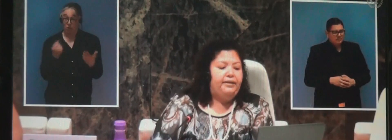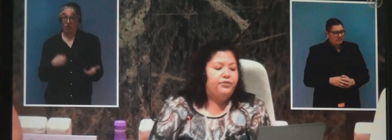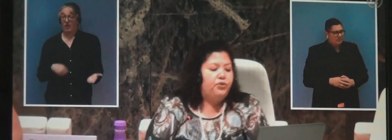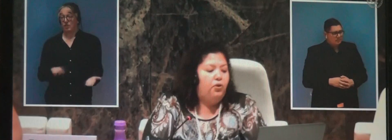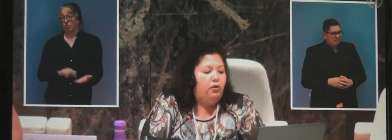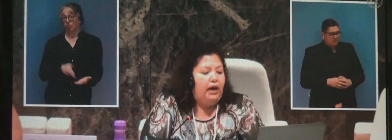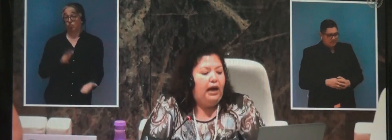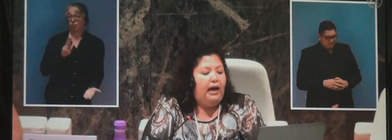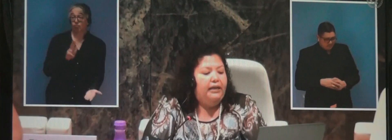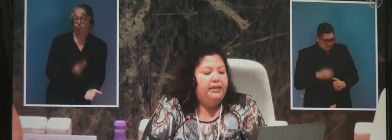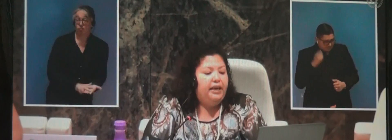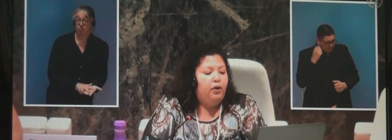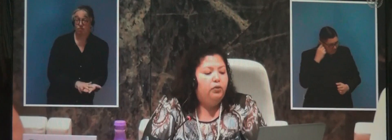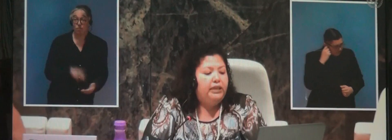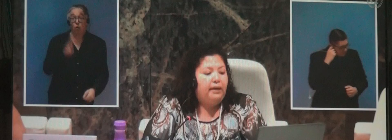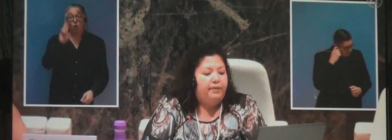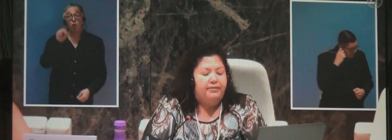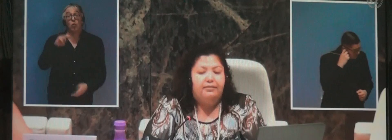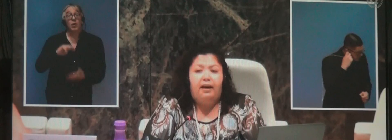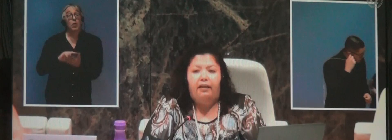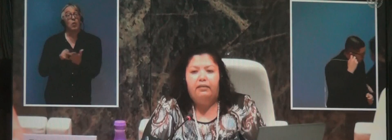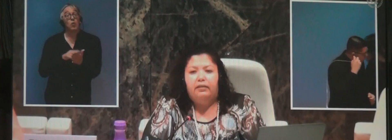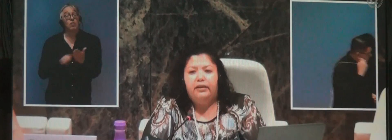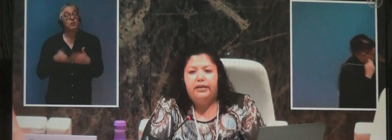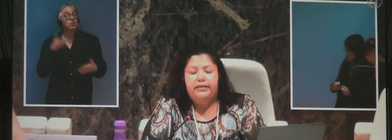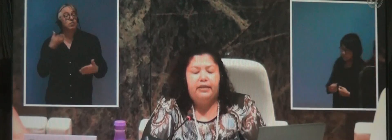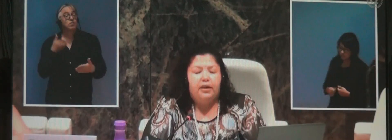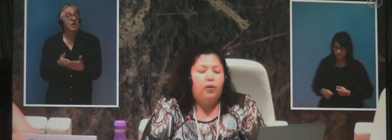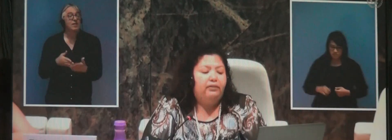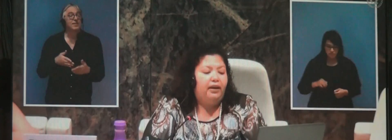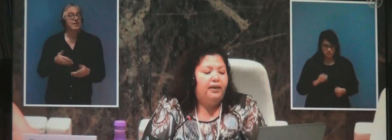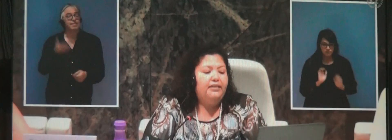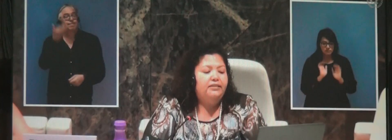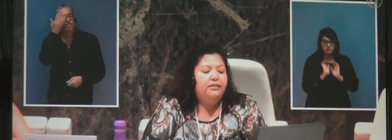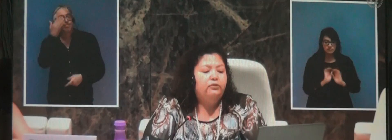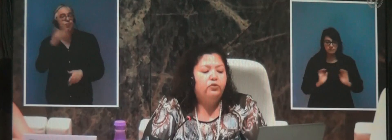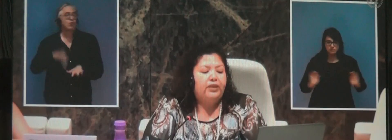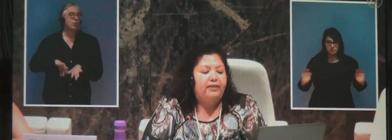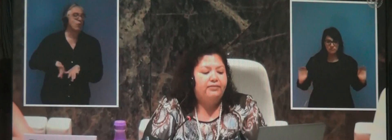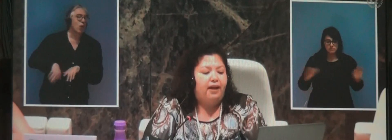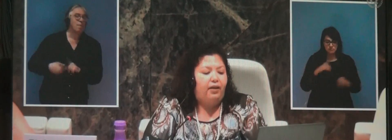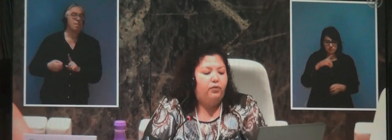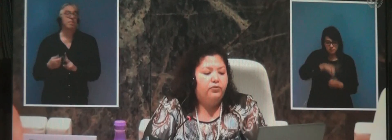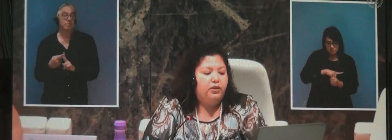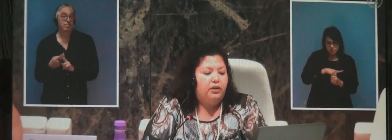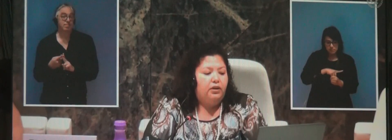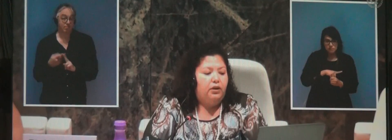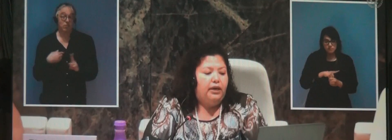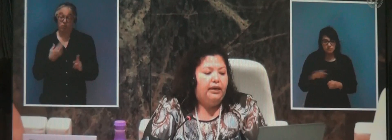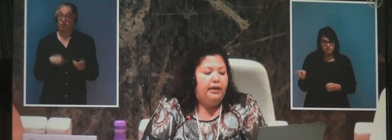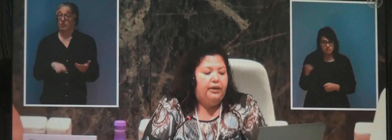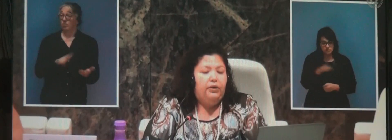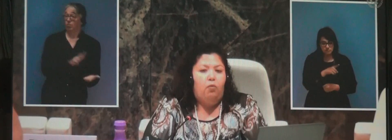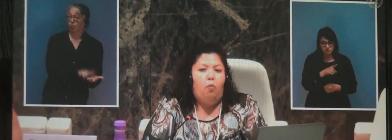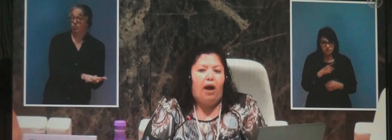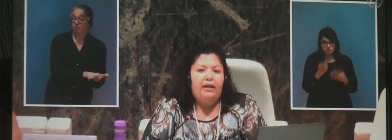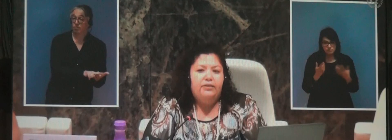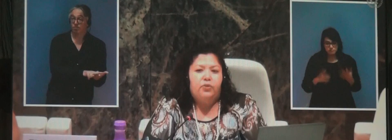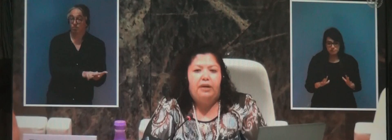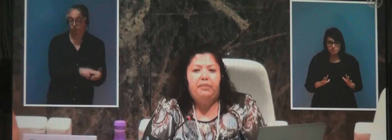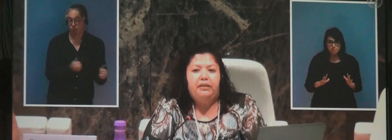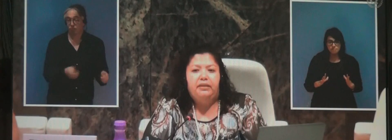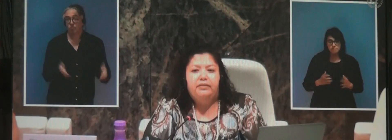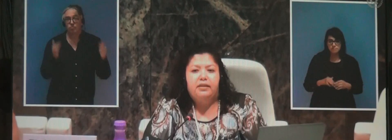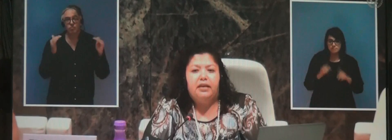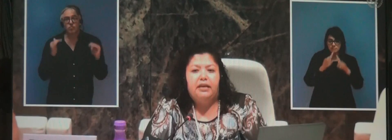En relación a niñez con discapacidad que se encuentran institucionalizados, ¿cuáles